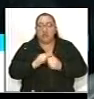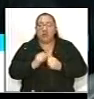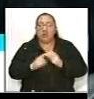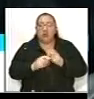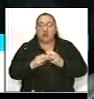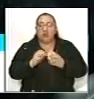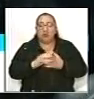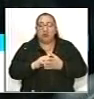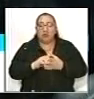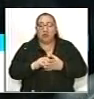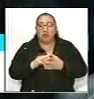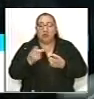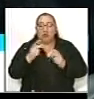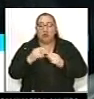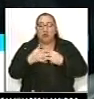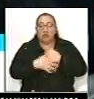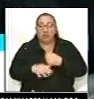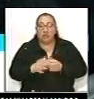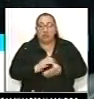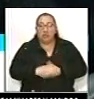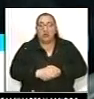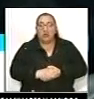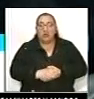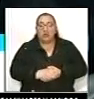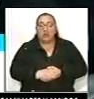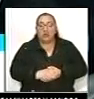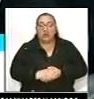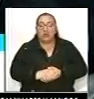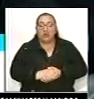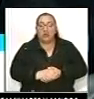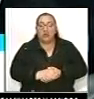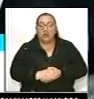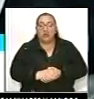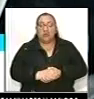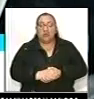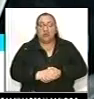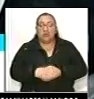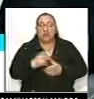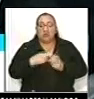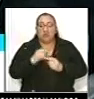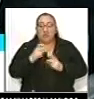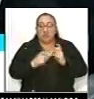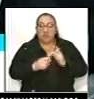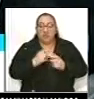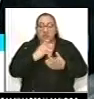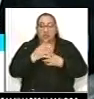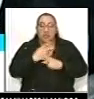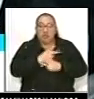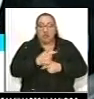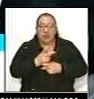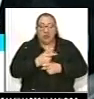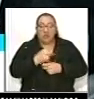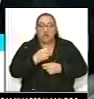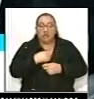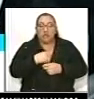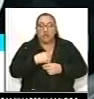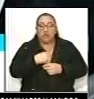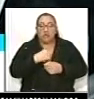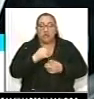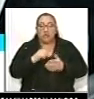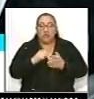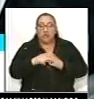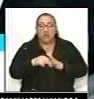en población pobre o pobre extrema. ¿Okay? Por lo tanto, una víctima de la violencia va a tener